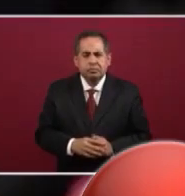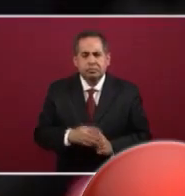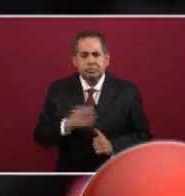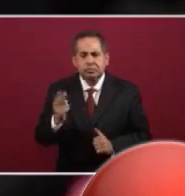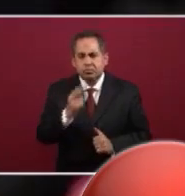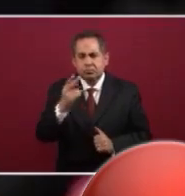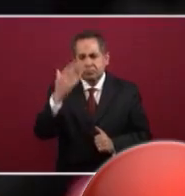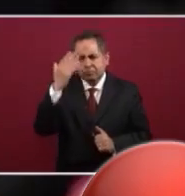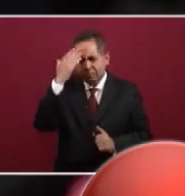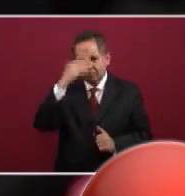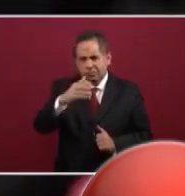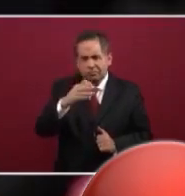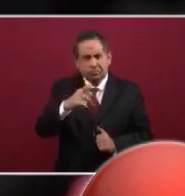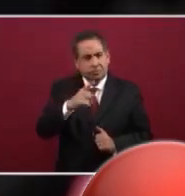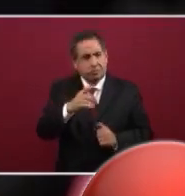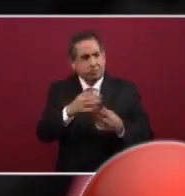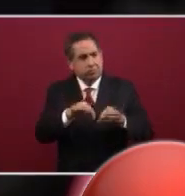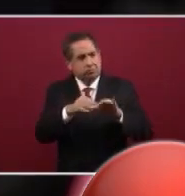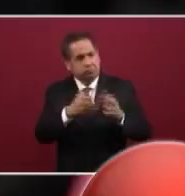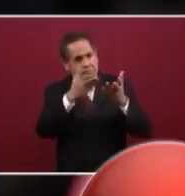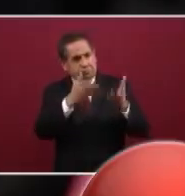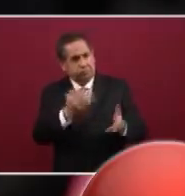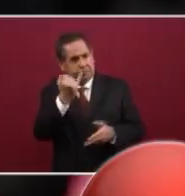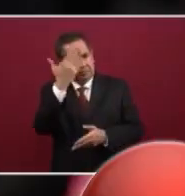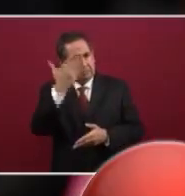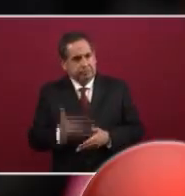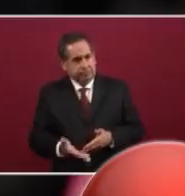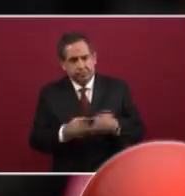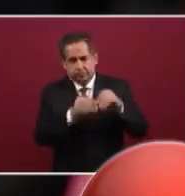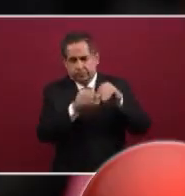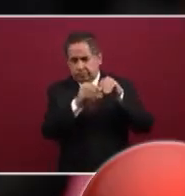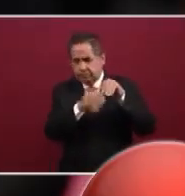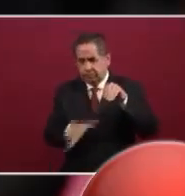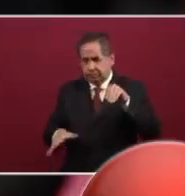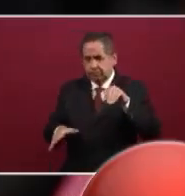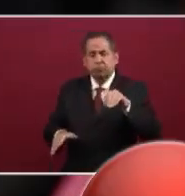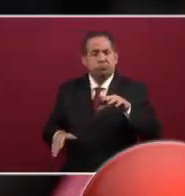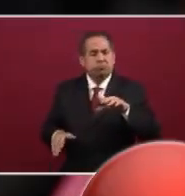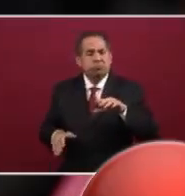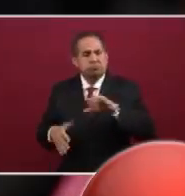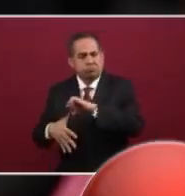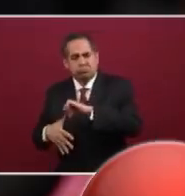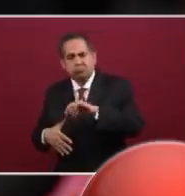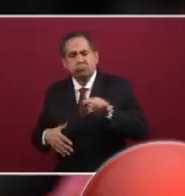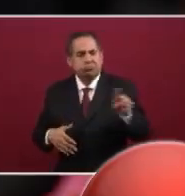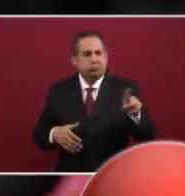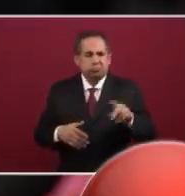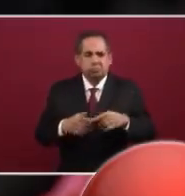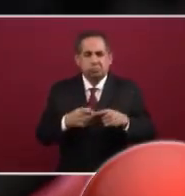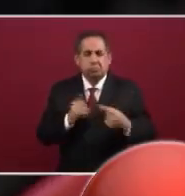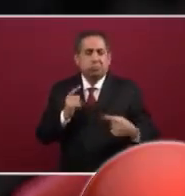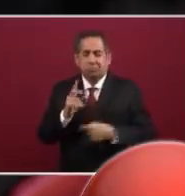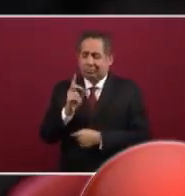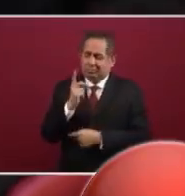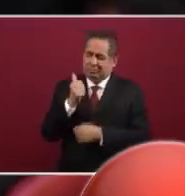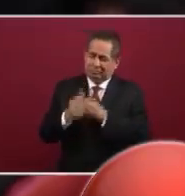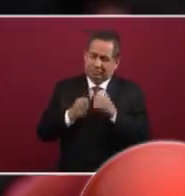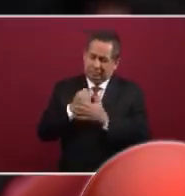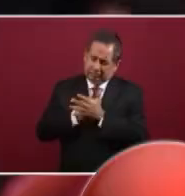¿usted sabe lo que está trascendiendo a ir contra la corriente después de 36